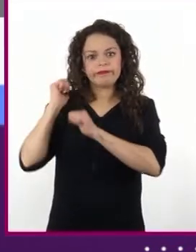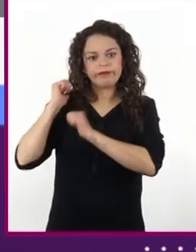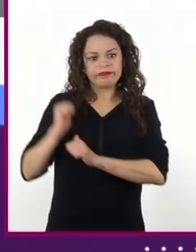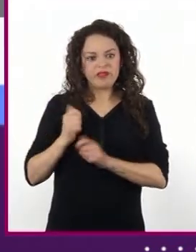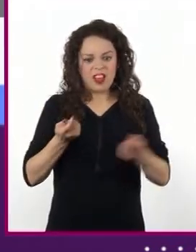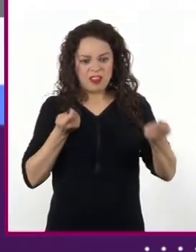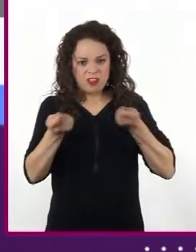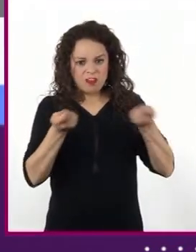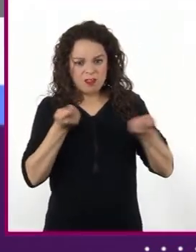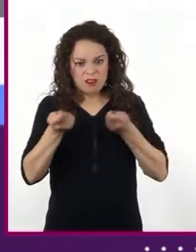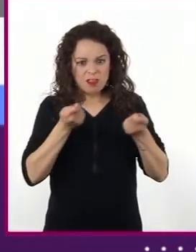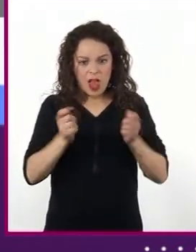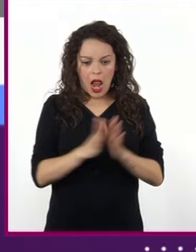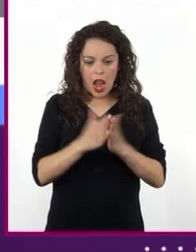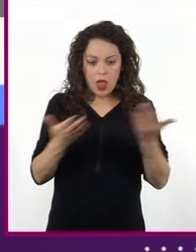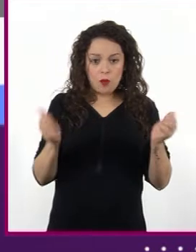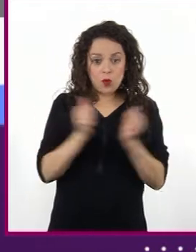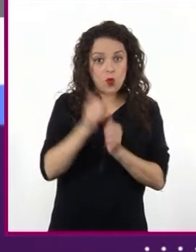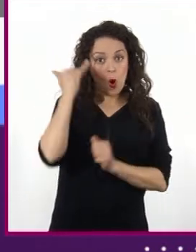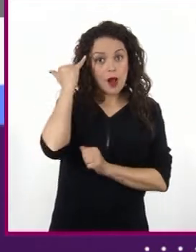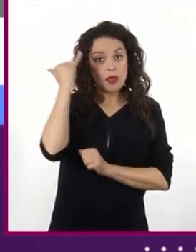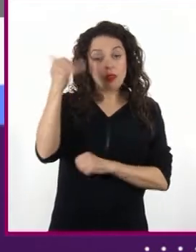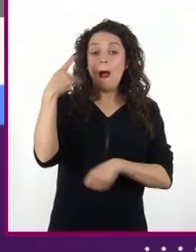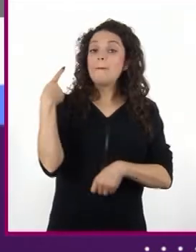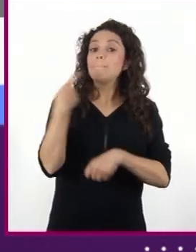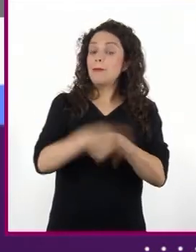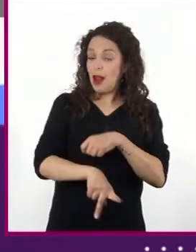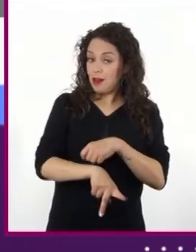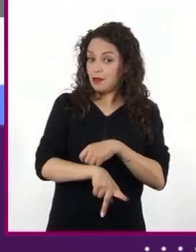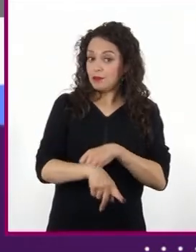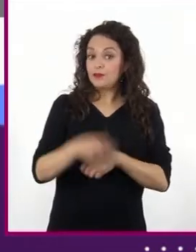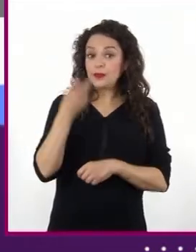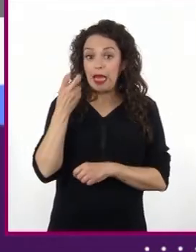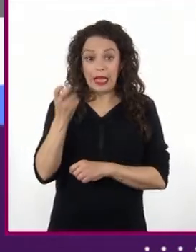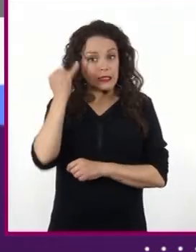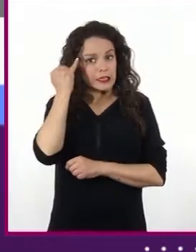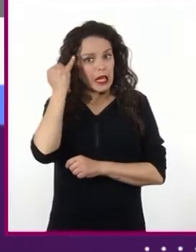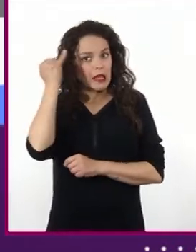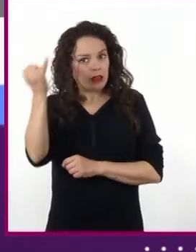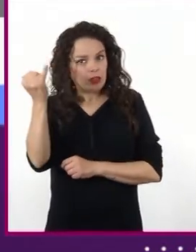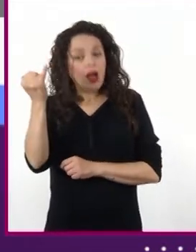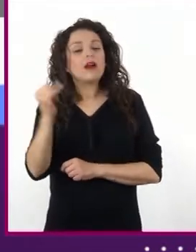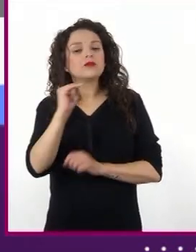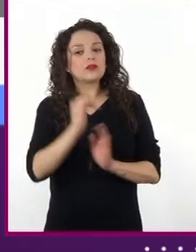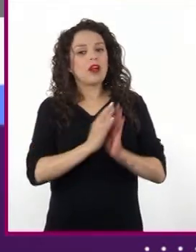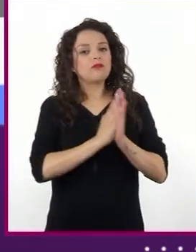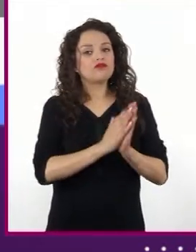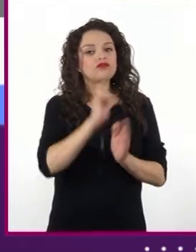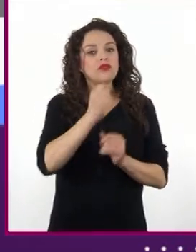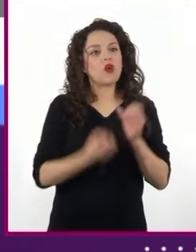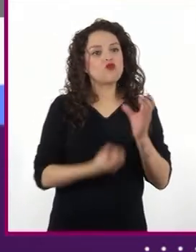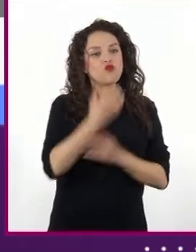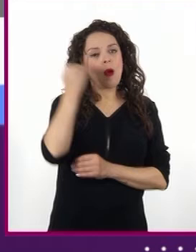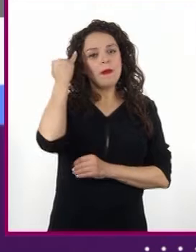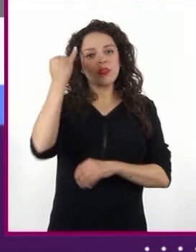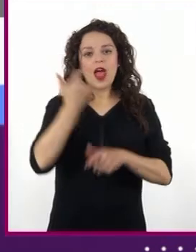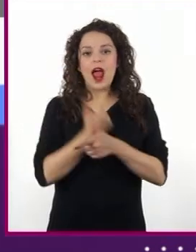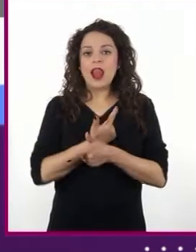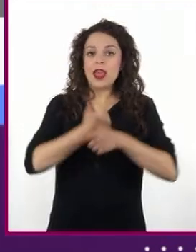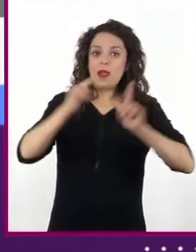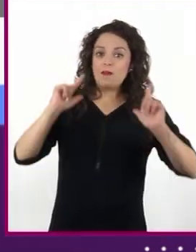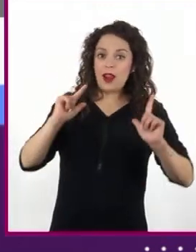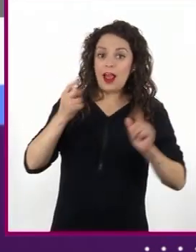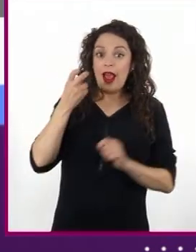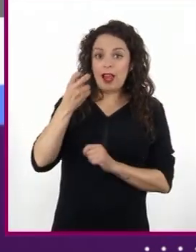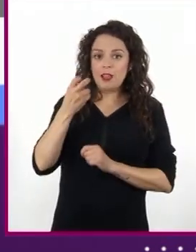difusión de libros con ideas peligrosas, es decir, de aquellas ideas que estaban a favor de las nuevas ideas liberales y se